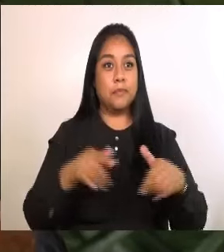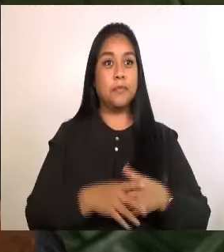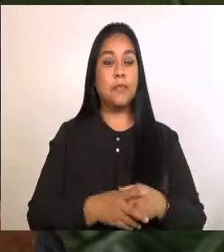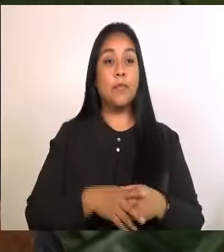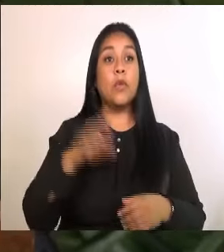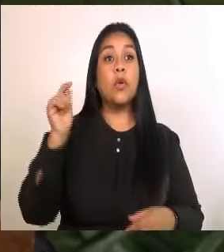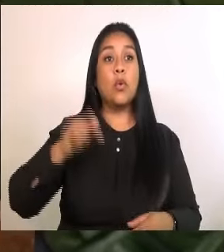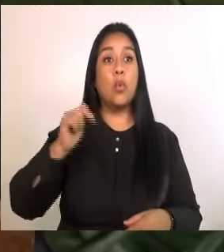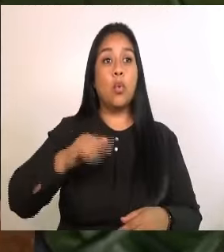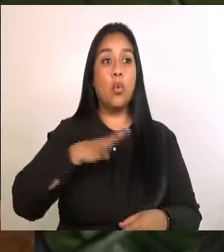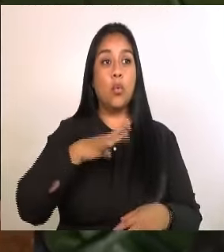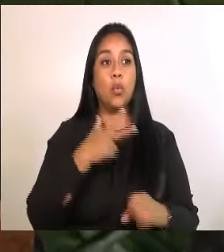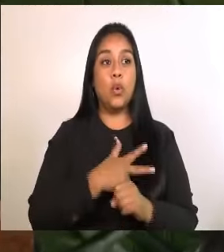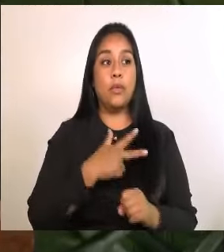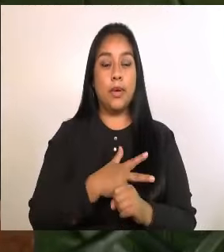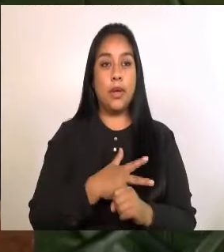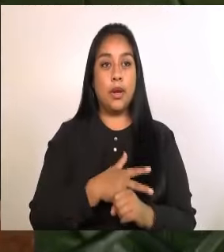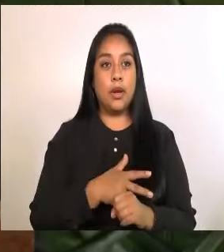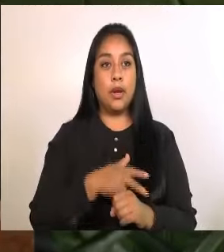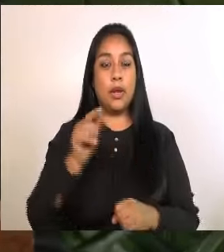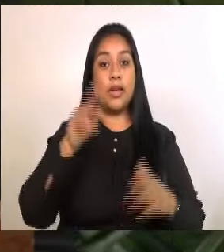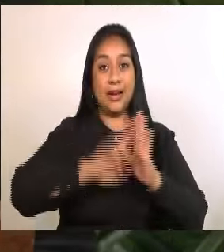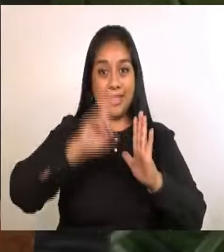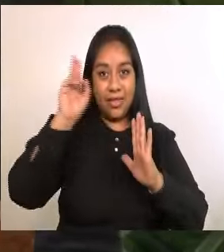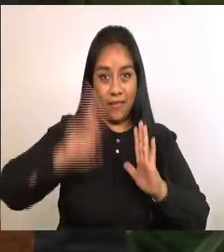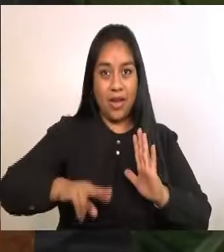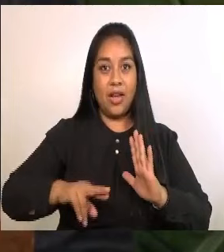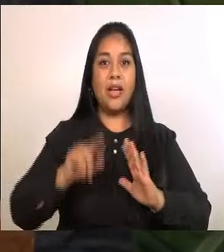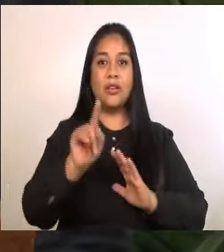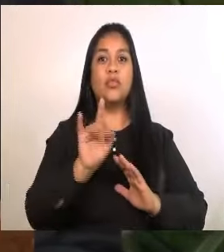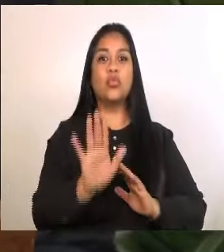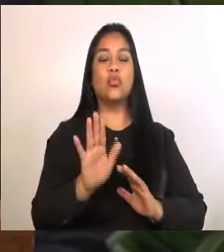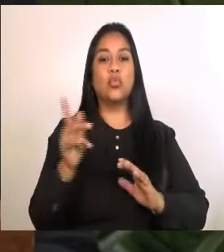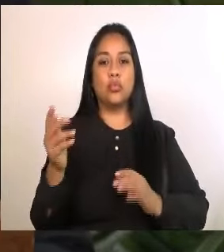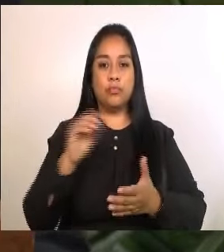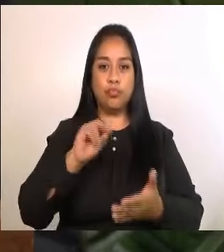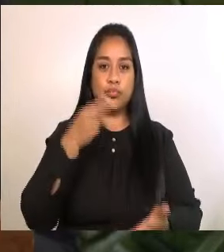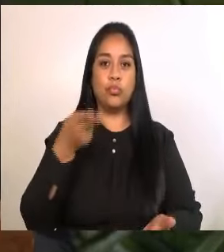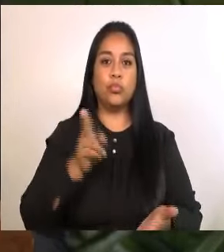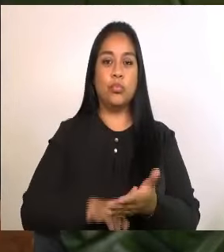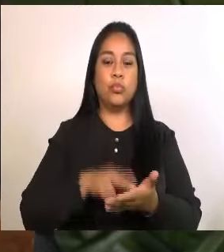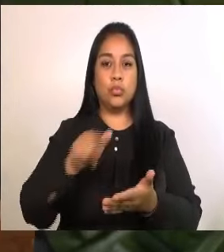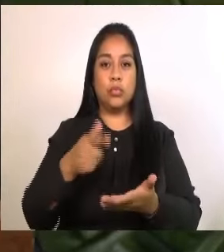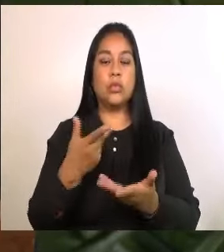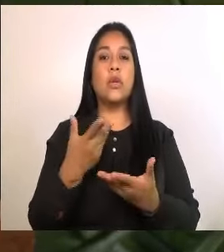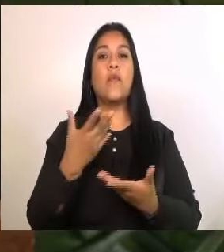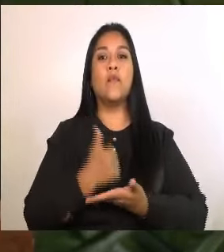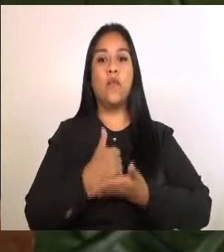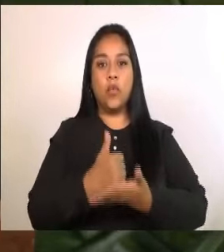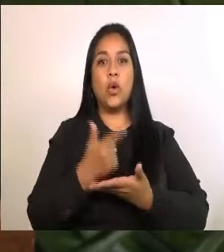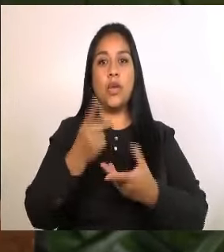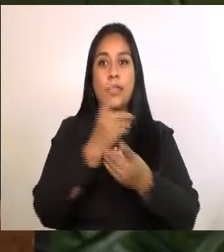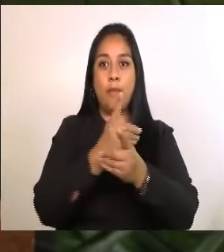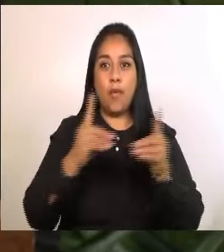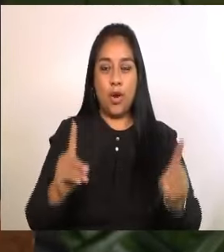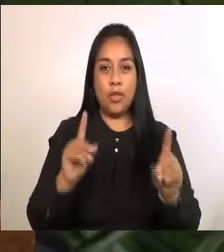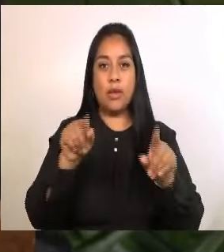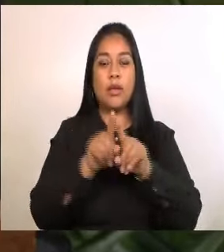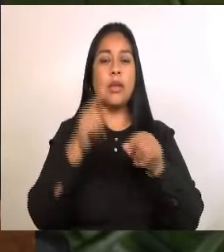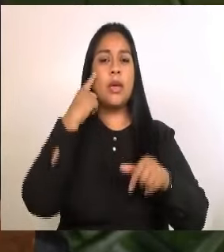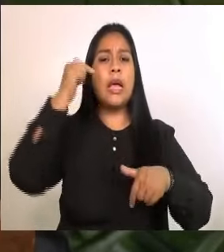Hoy Guatemala ratifica su firme vocación democrática. Esta